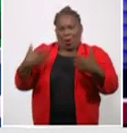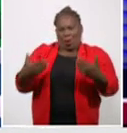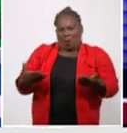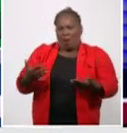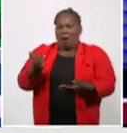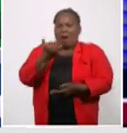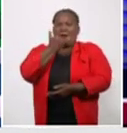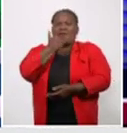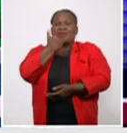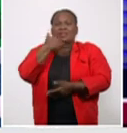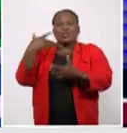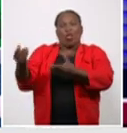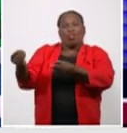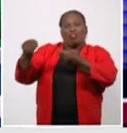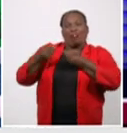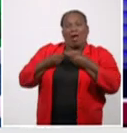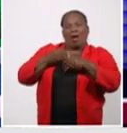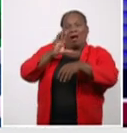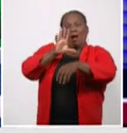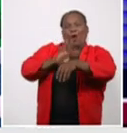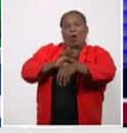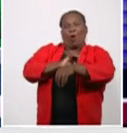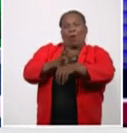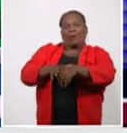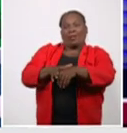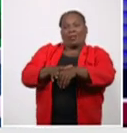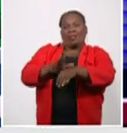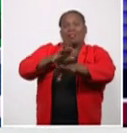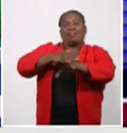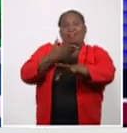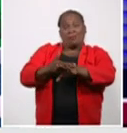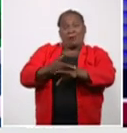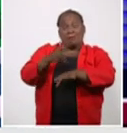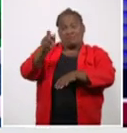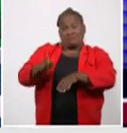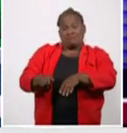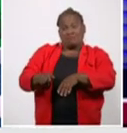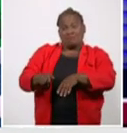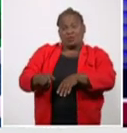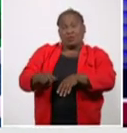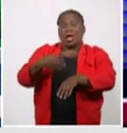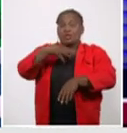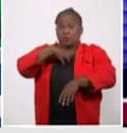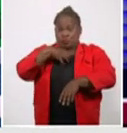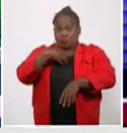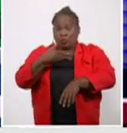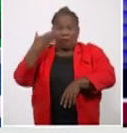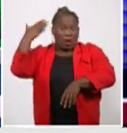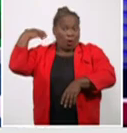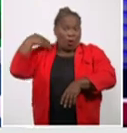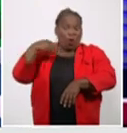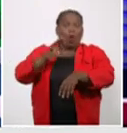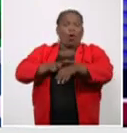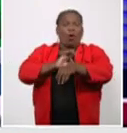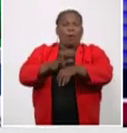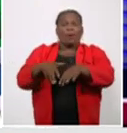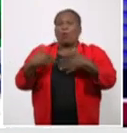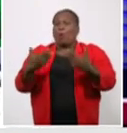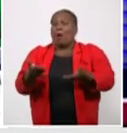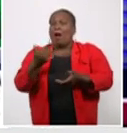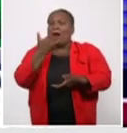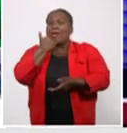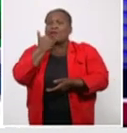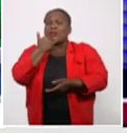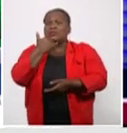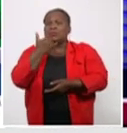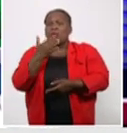esta enfermedad. Un grupo de trabajo que en la medida que se vayan terminando iremos informando cuál es